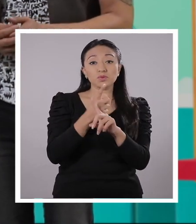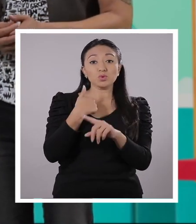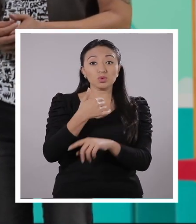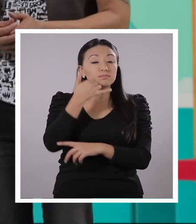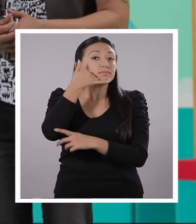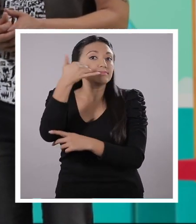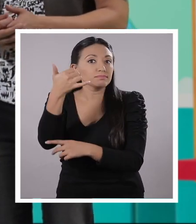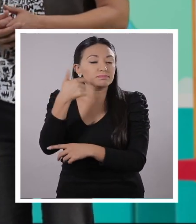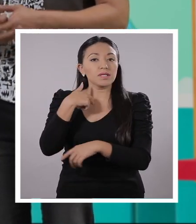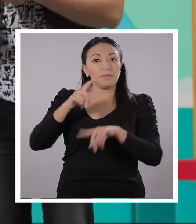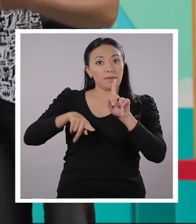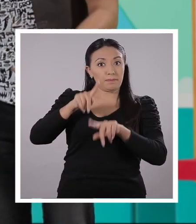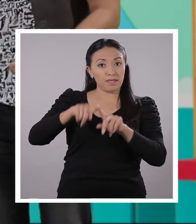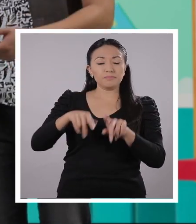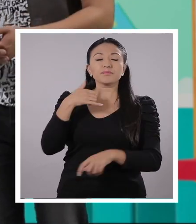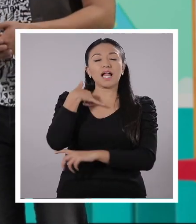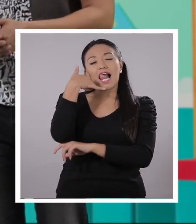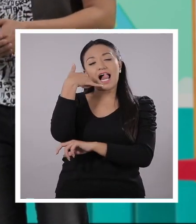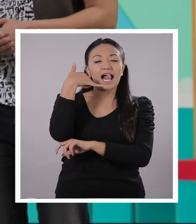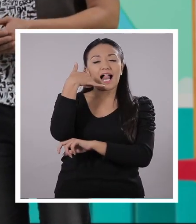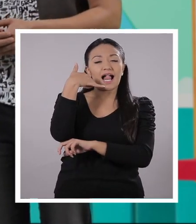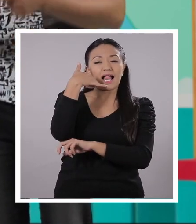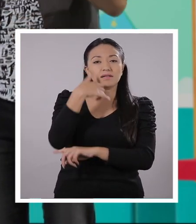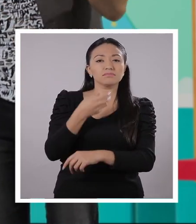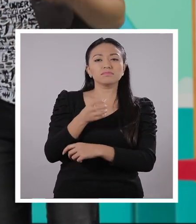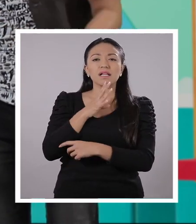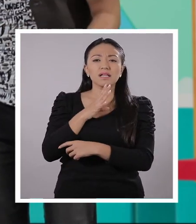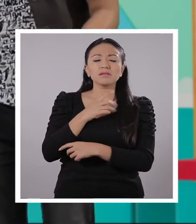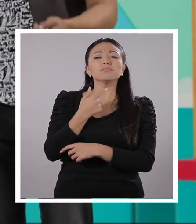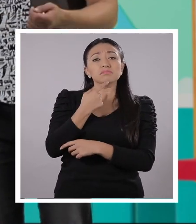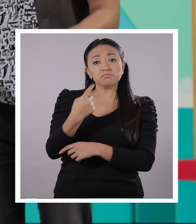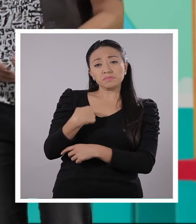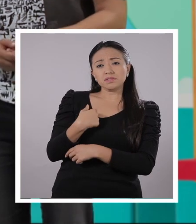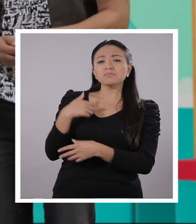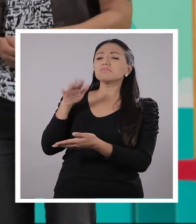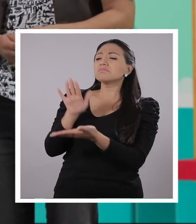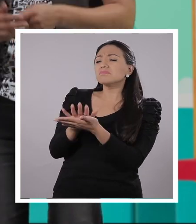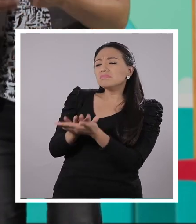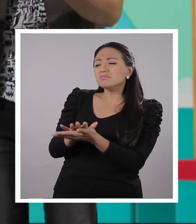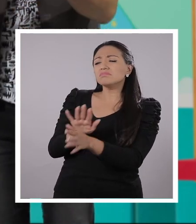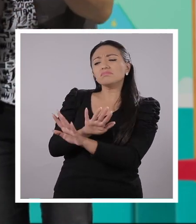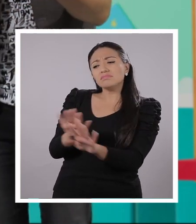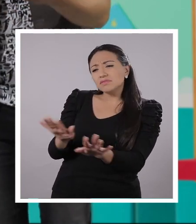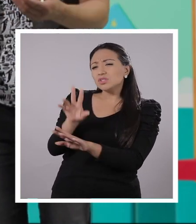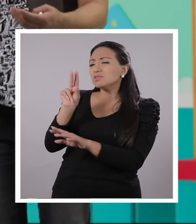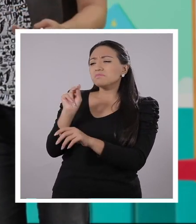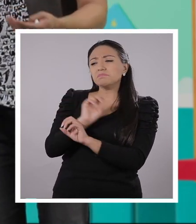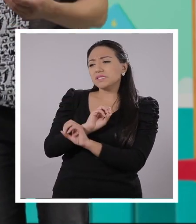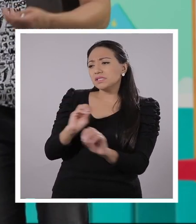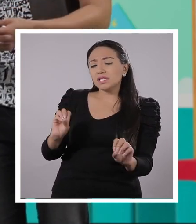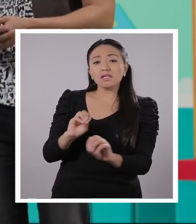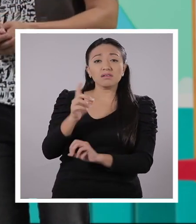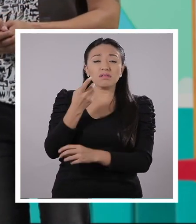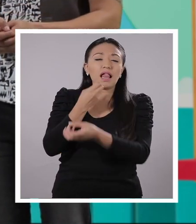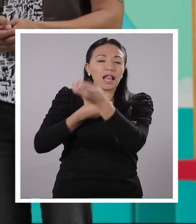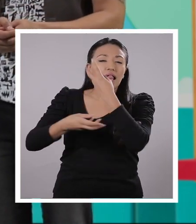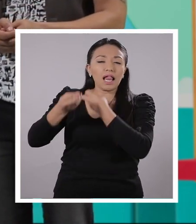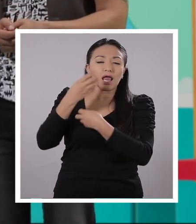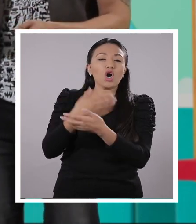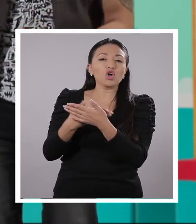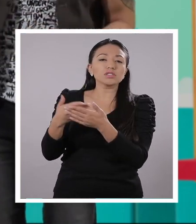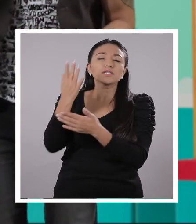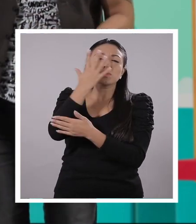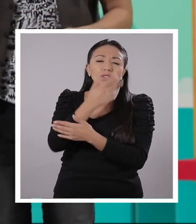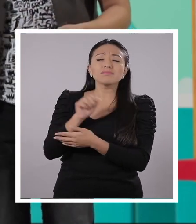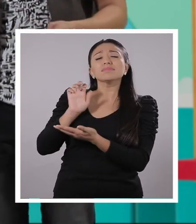amiga Jessie. Le conté lo que me estaba pasando y me dijo, tranquilo, no pasa nada. Y empezó a decir un montón de cosas bonitas sobre